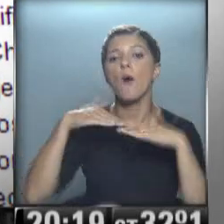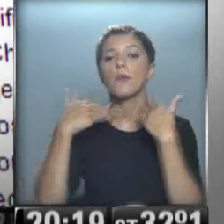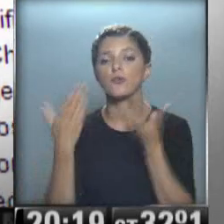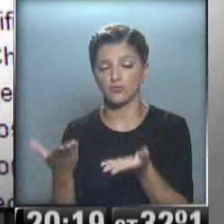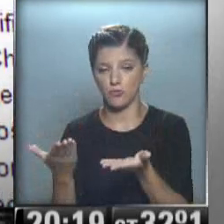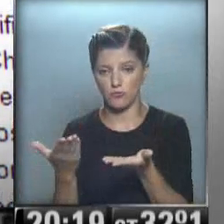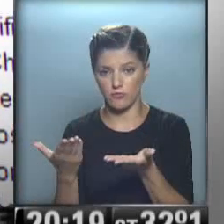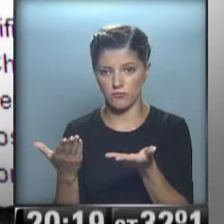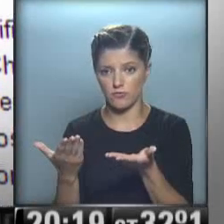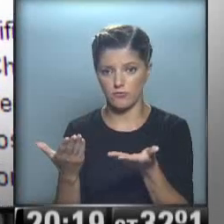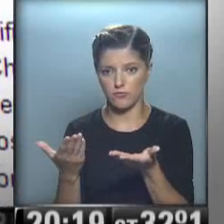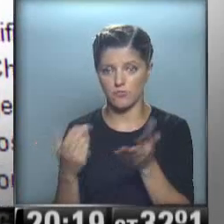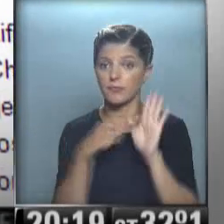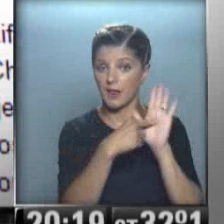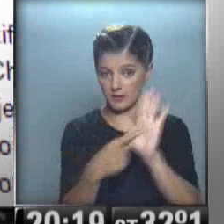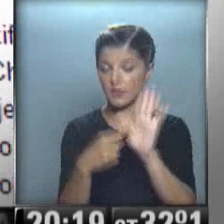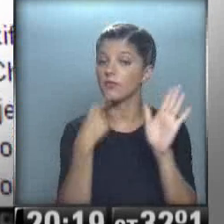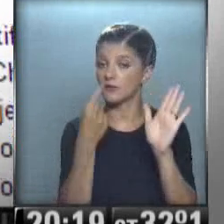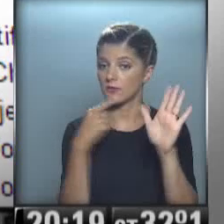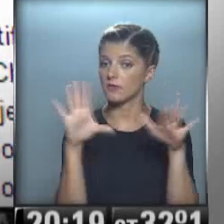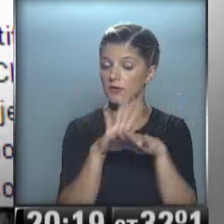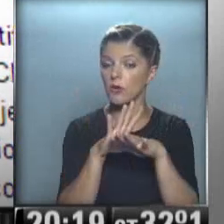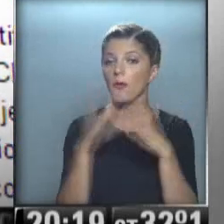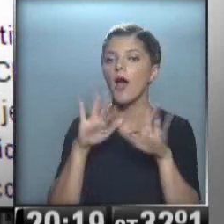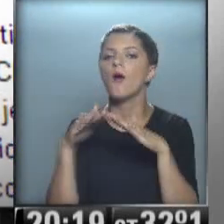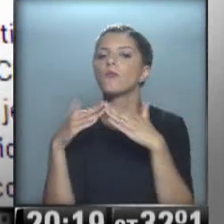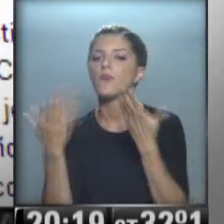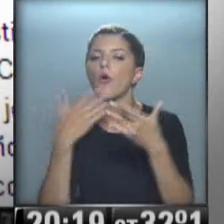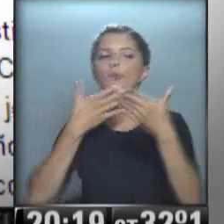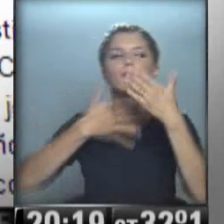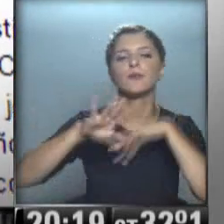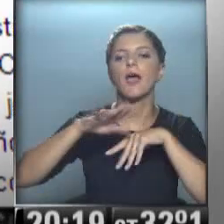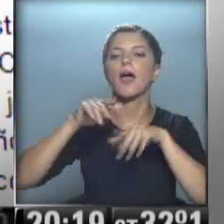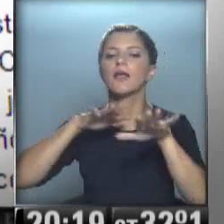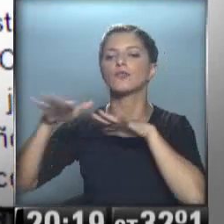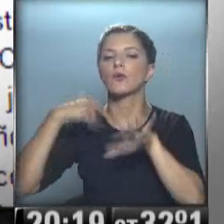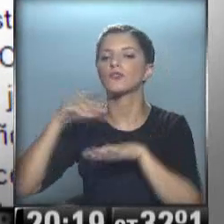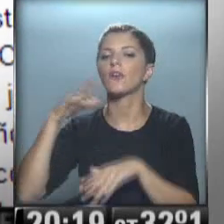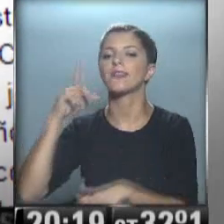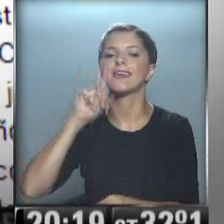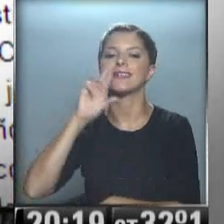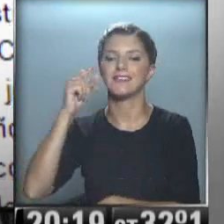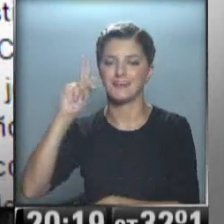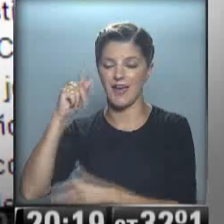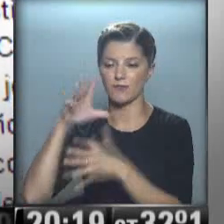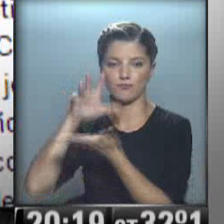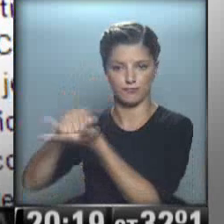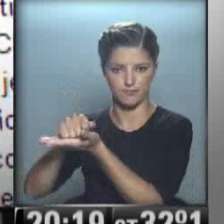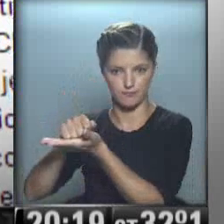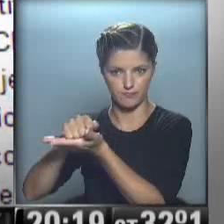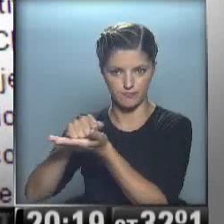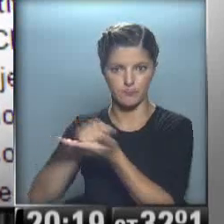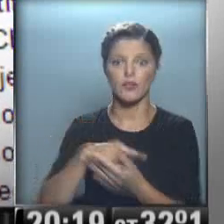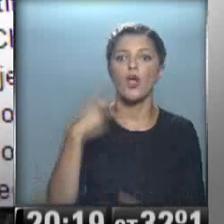en una de estas contratapas eh Para justificar la invasión y la ocupación a iraq propagaron al menos 935